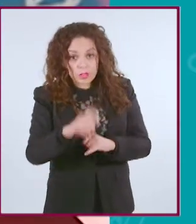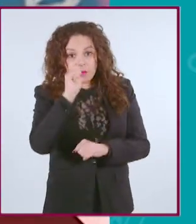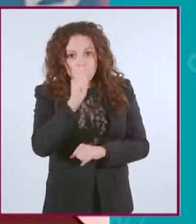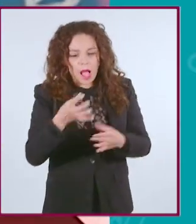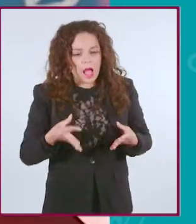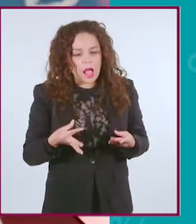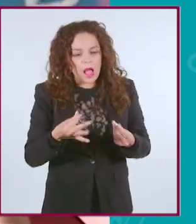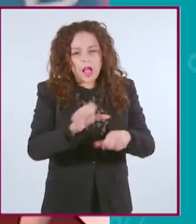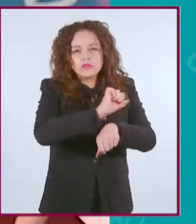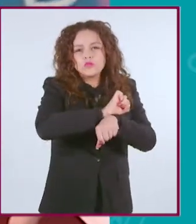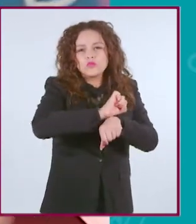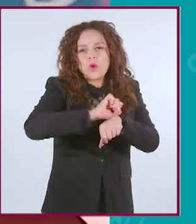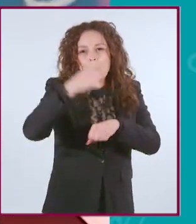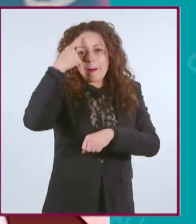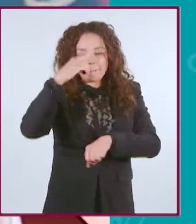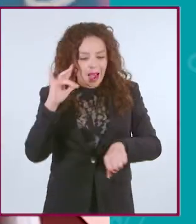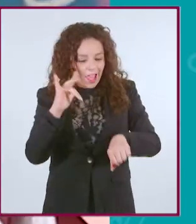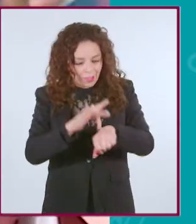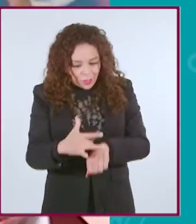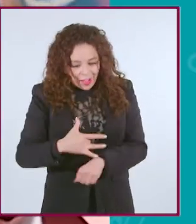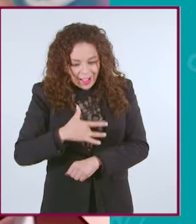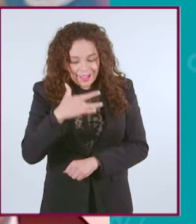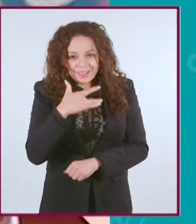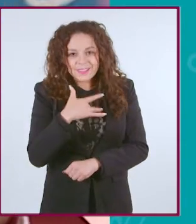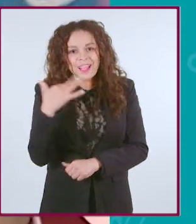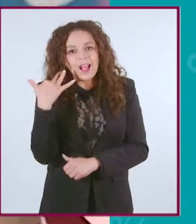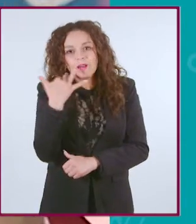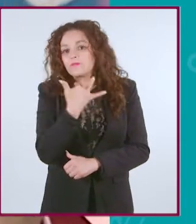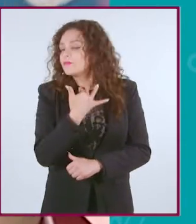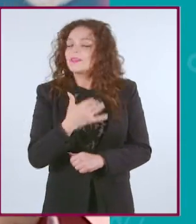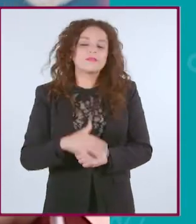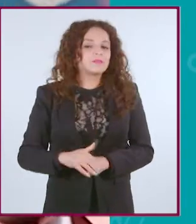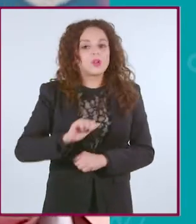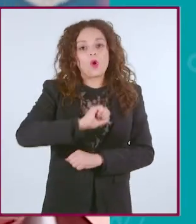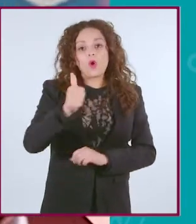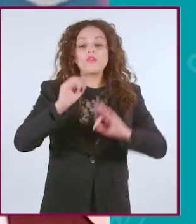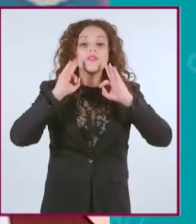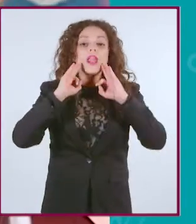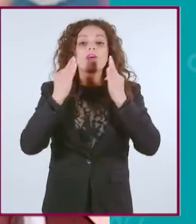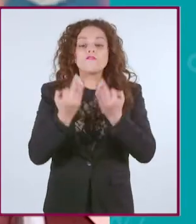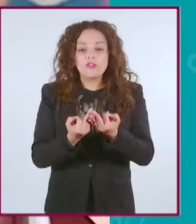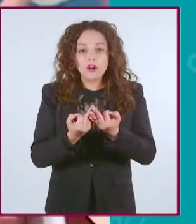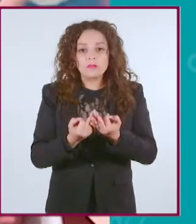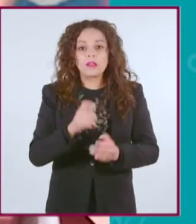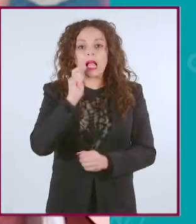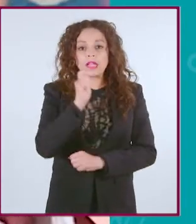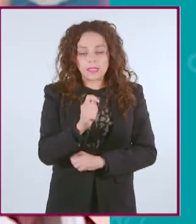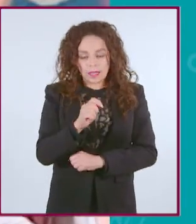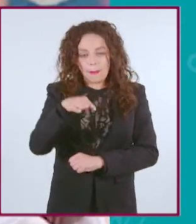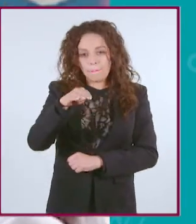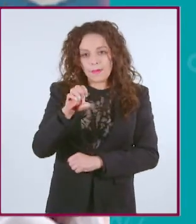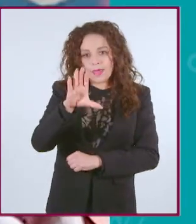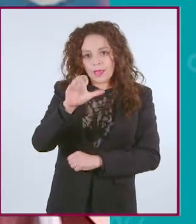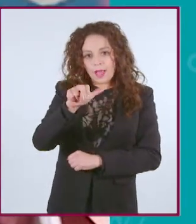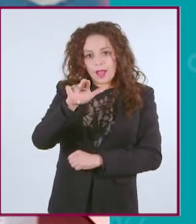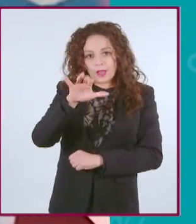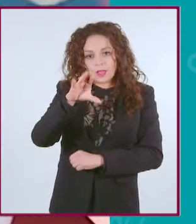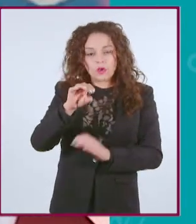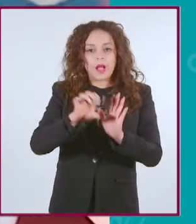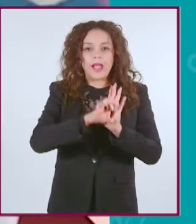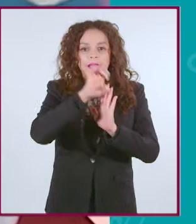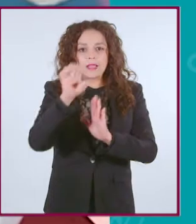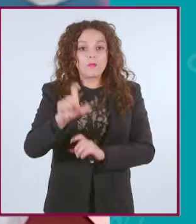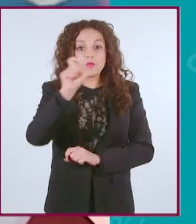de suavidad, de tacto, sino también podemos conferir otro tipo de acabado que lo llamamos un acabado mecánico, como por ejemplo